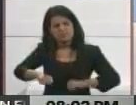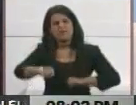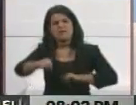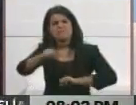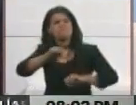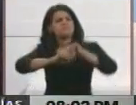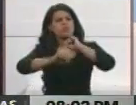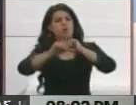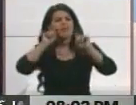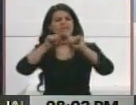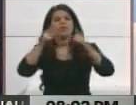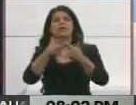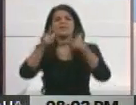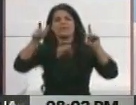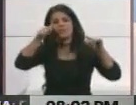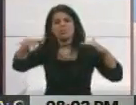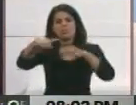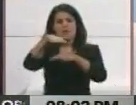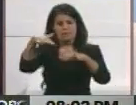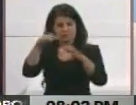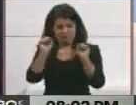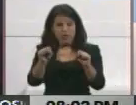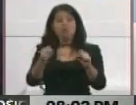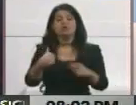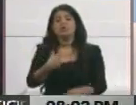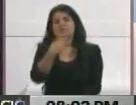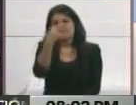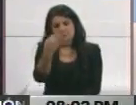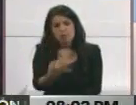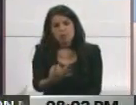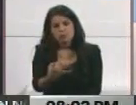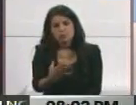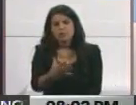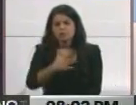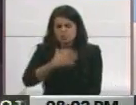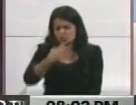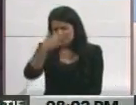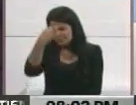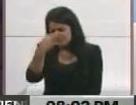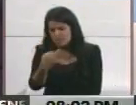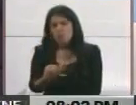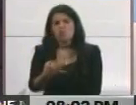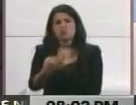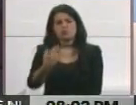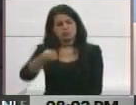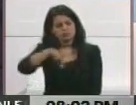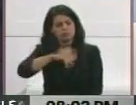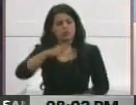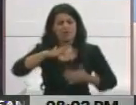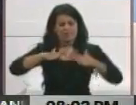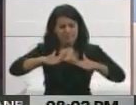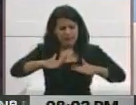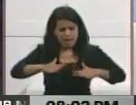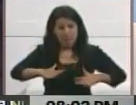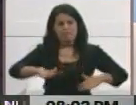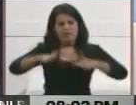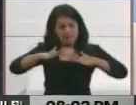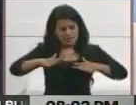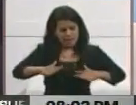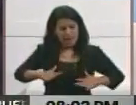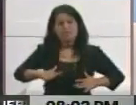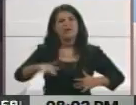pueblos yo estoy absolutamente seguro que con mucha serenidad nosotros evitaremos cualquier